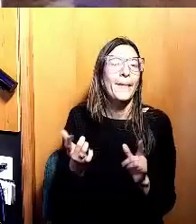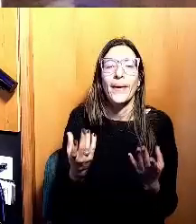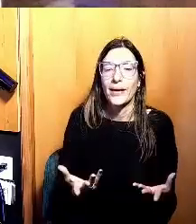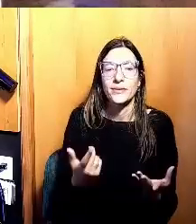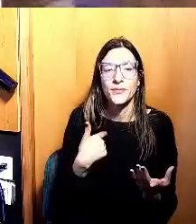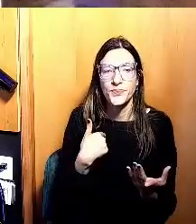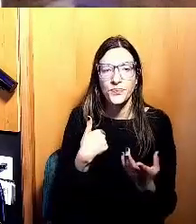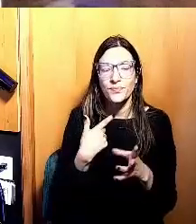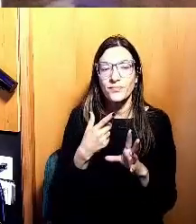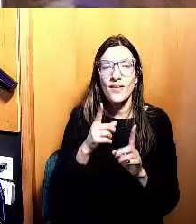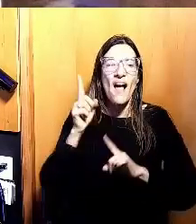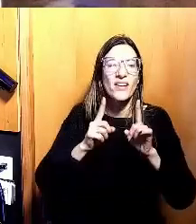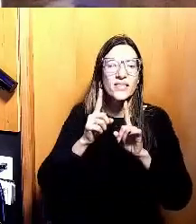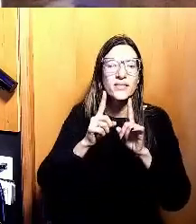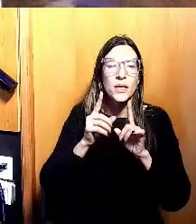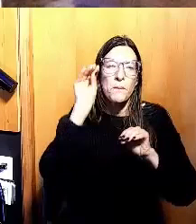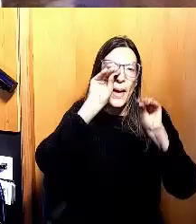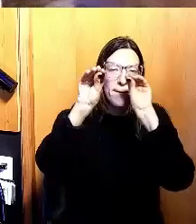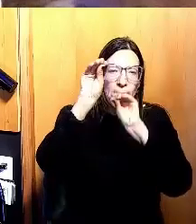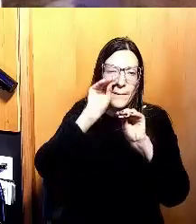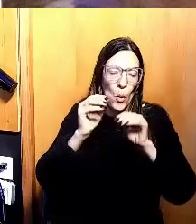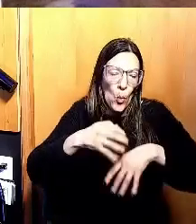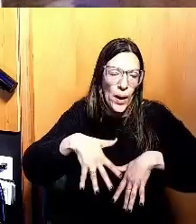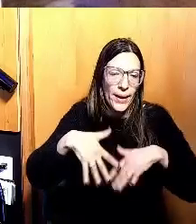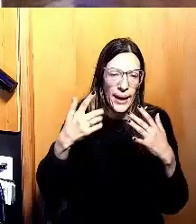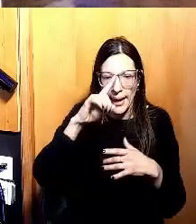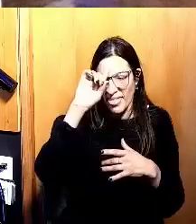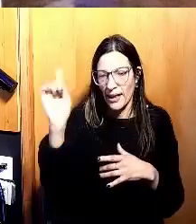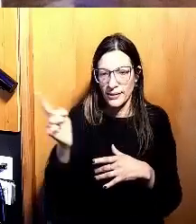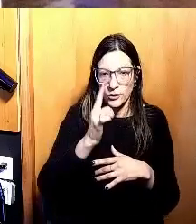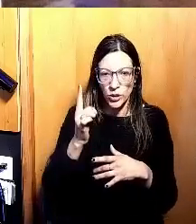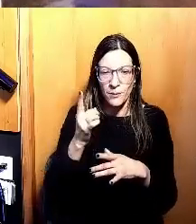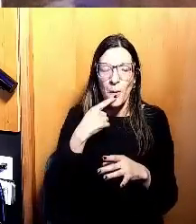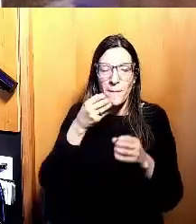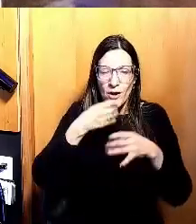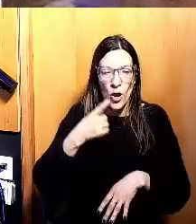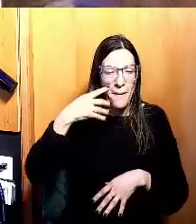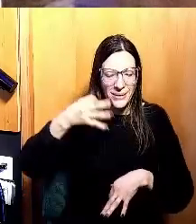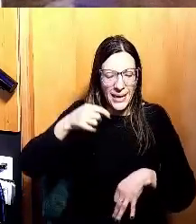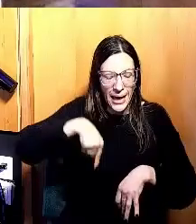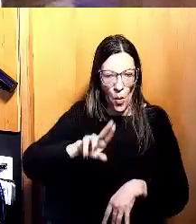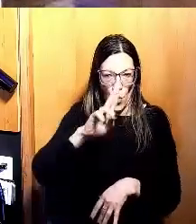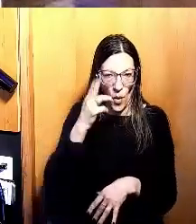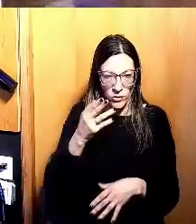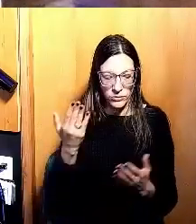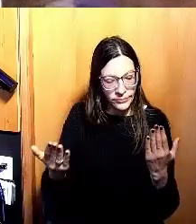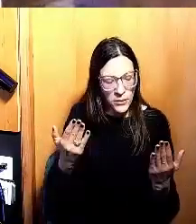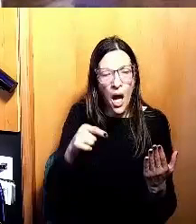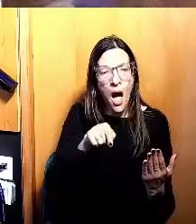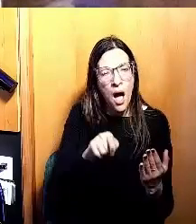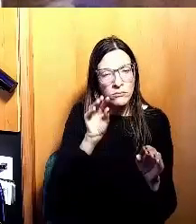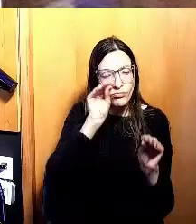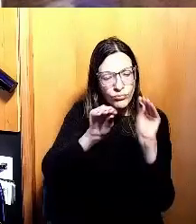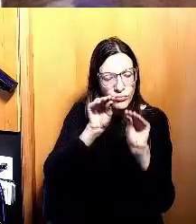son globales, pero uno quiere saber. Con eso tuvimos la posibilidad de empezar a estimar variables